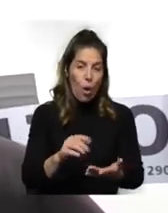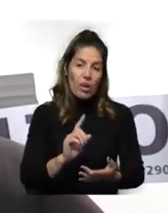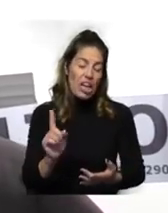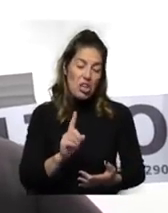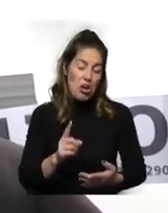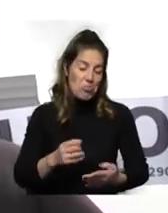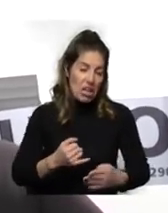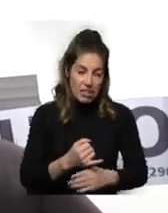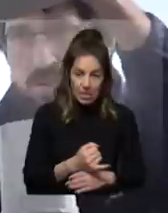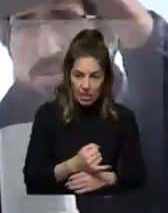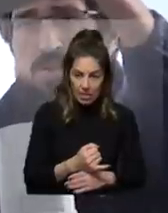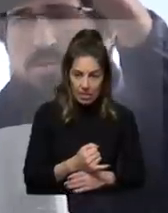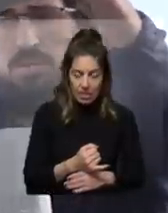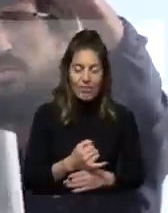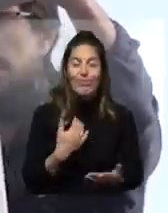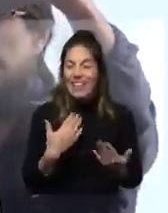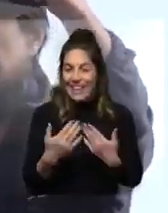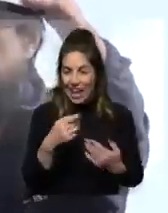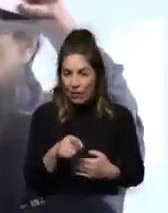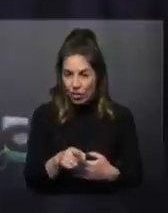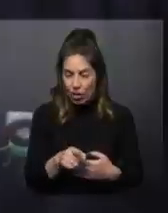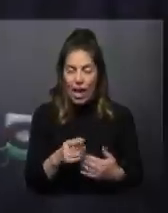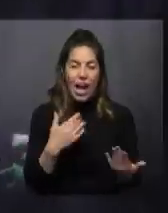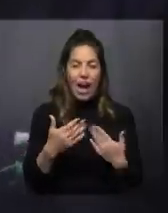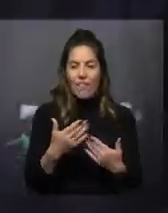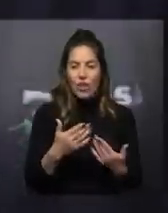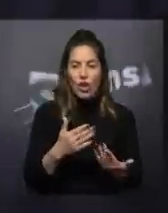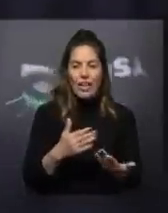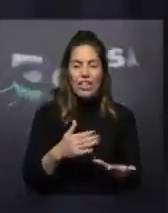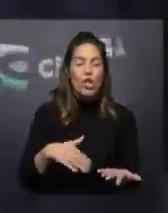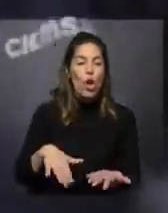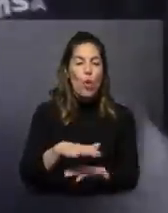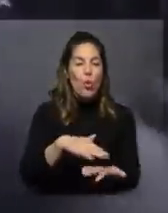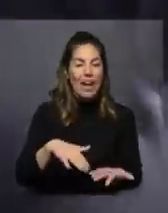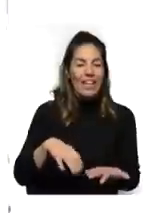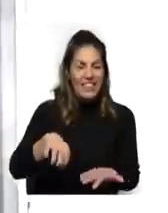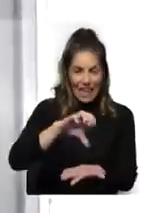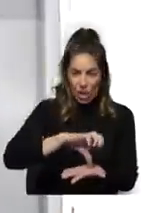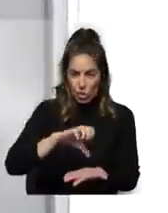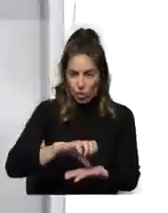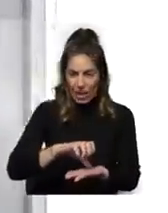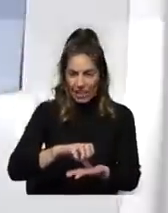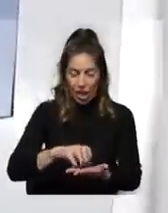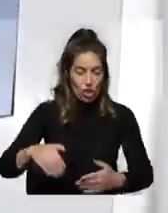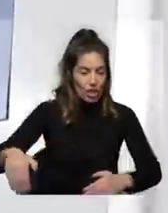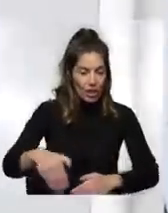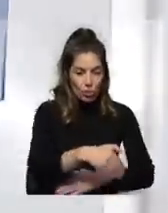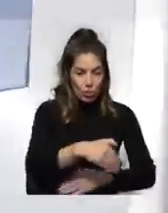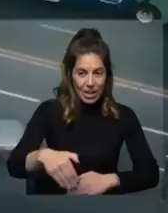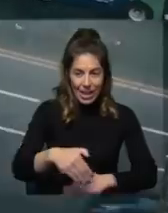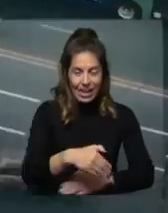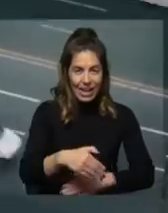siniestro de tránsito y a qué me refiero y bueno me refiero a todas aquellas plantas urbanas que son atravesadas por por vías de tránsito